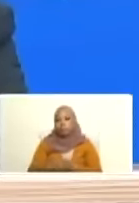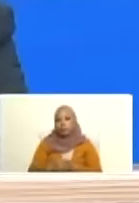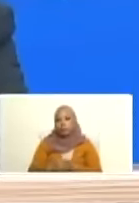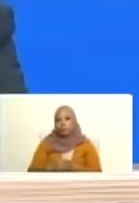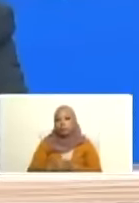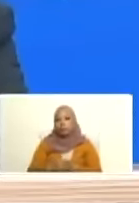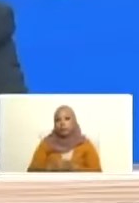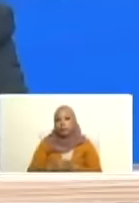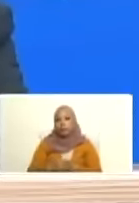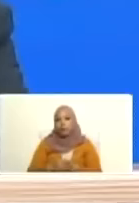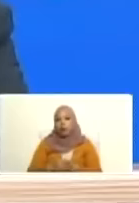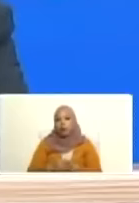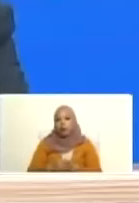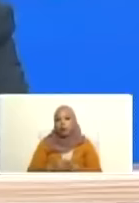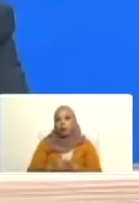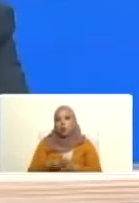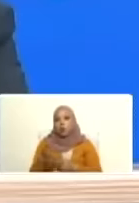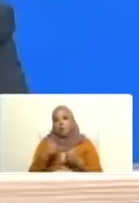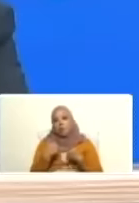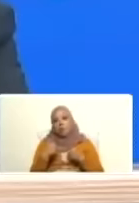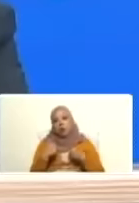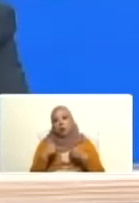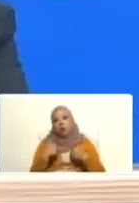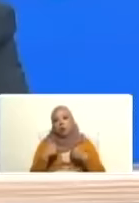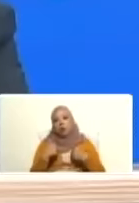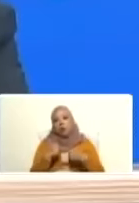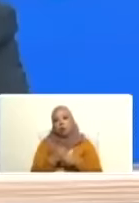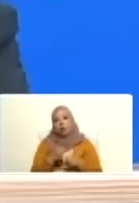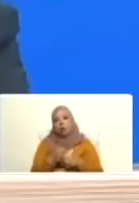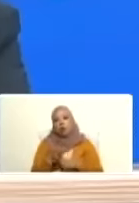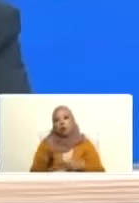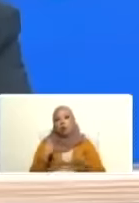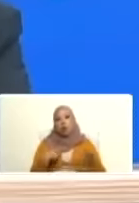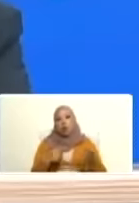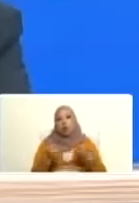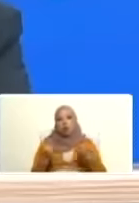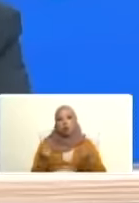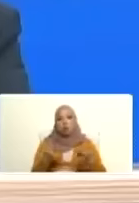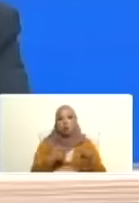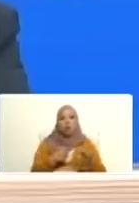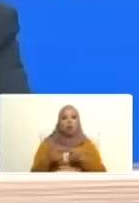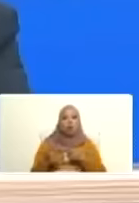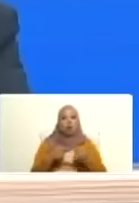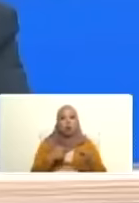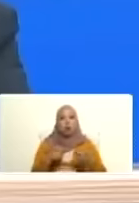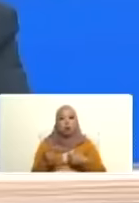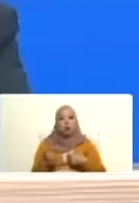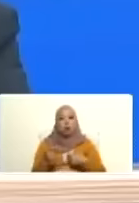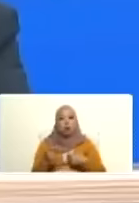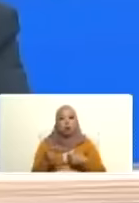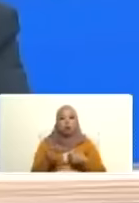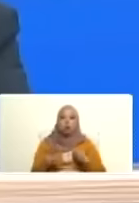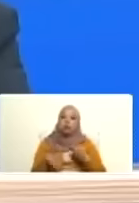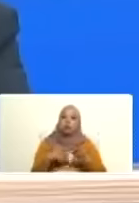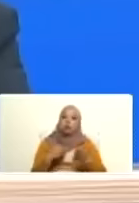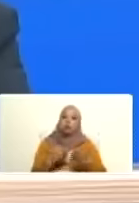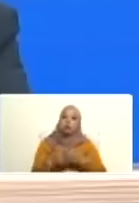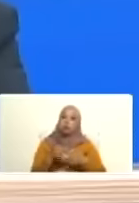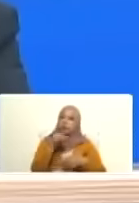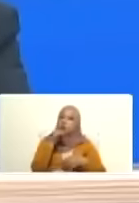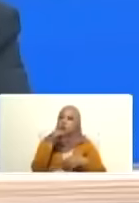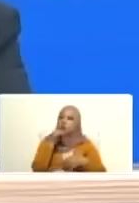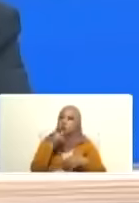Estos cinco sectores son los más afectados por ese contrabando que vamos a controlar, que vamos